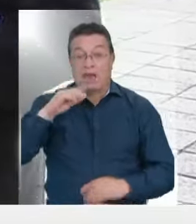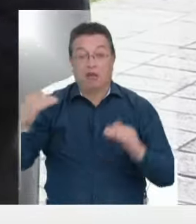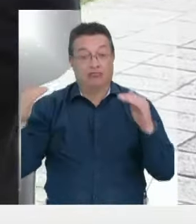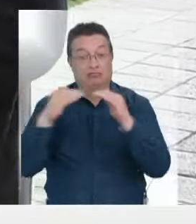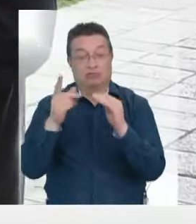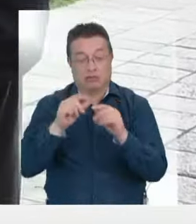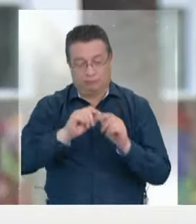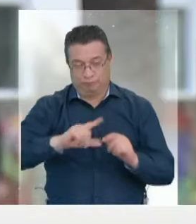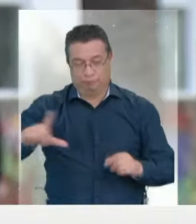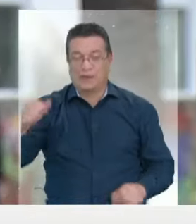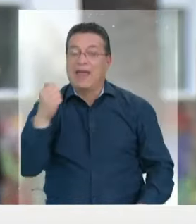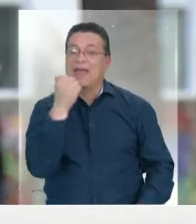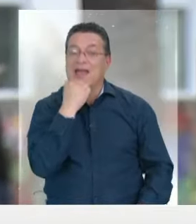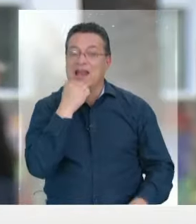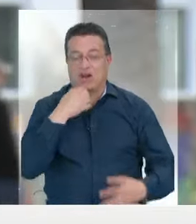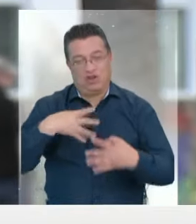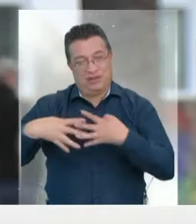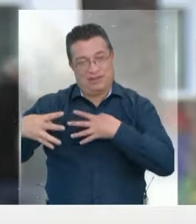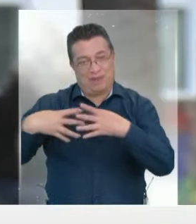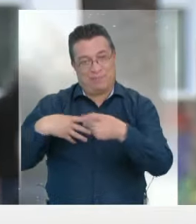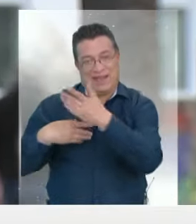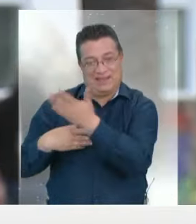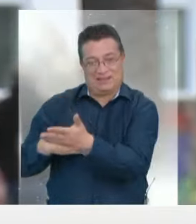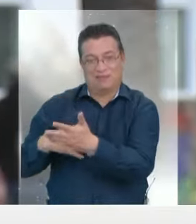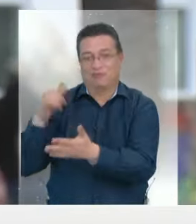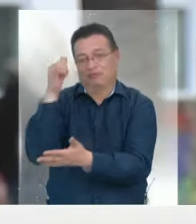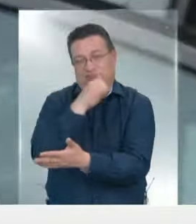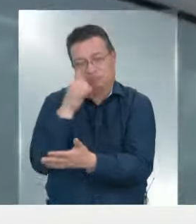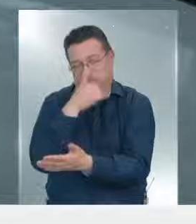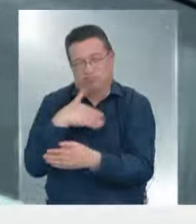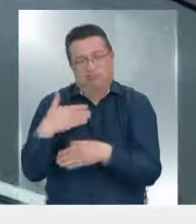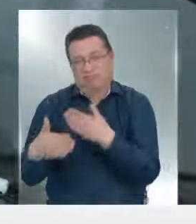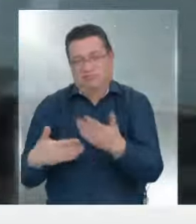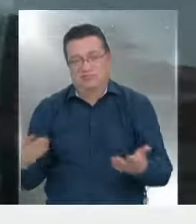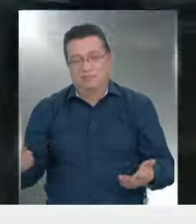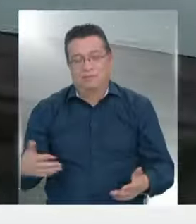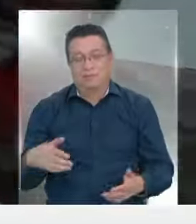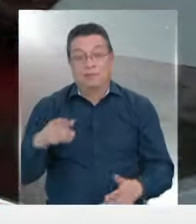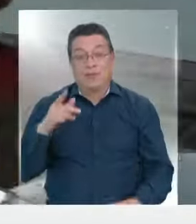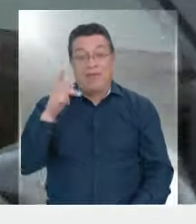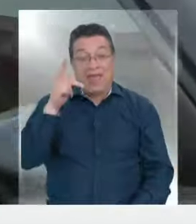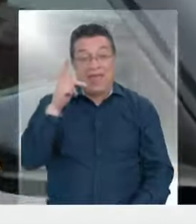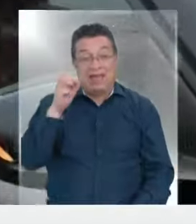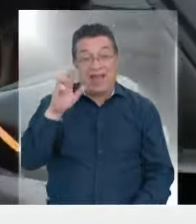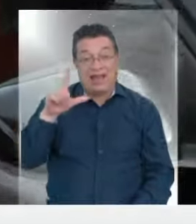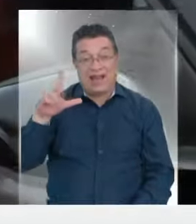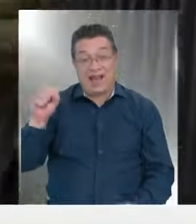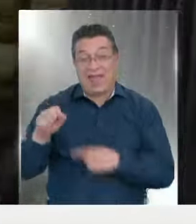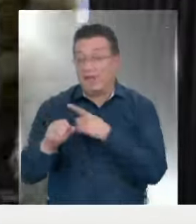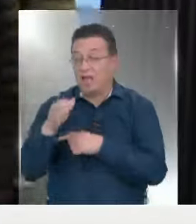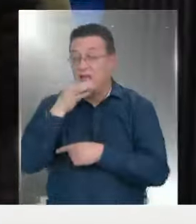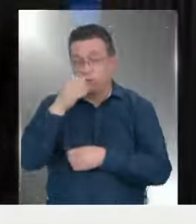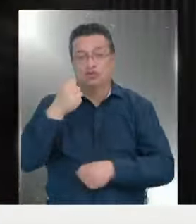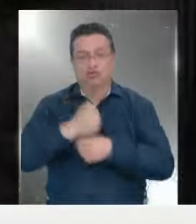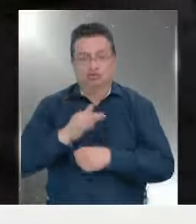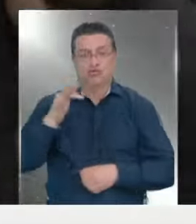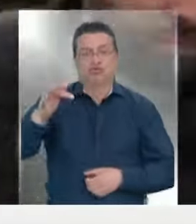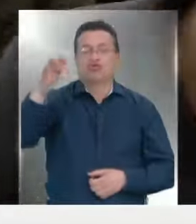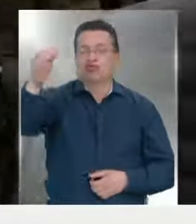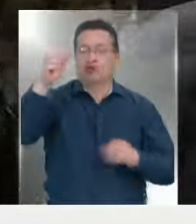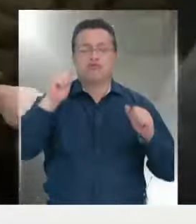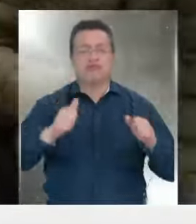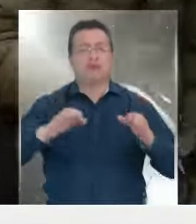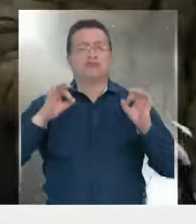el origen hay un error de transparencia, claramente está viciado el proceso. Carla Rubilar estaba segura de su trabajo como futura alcaldesa.